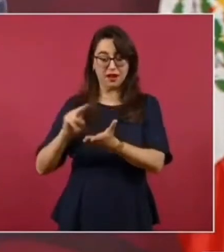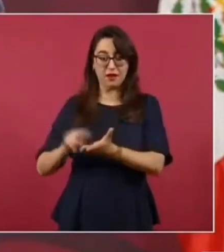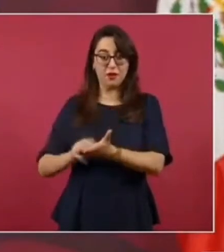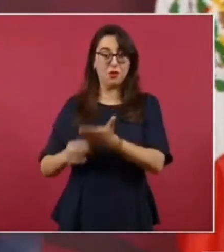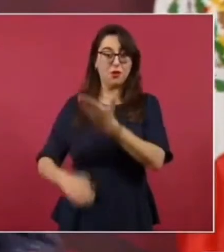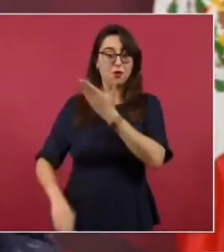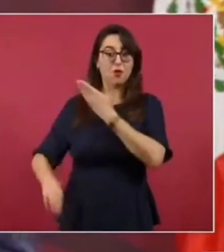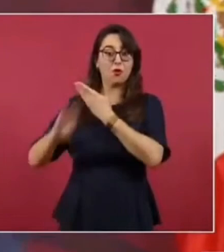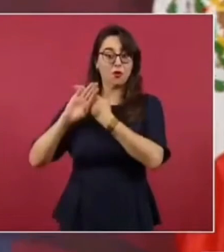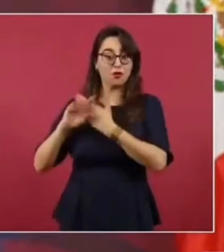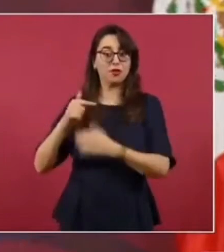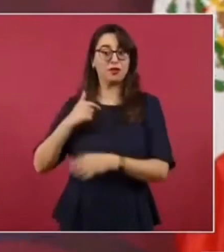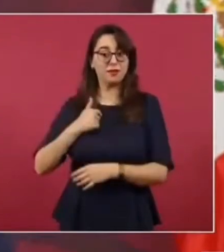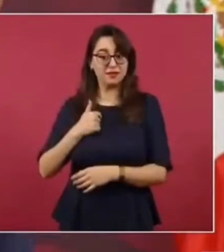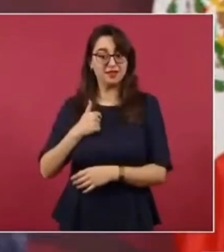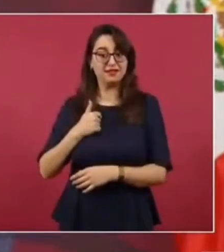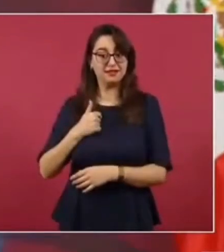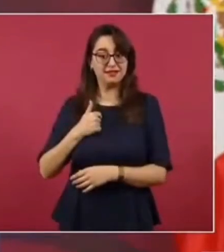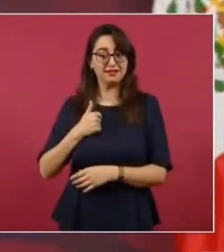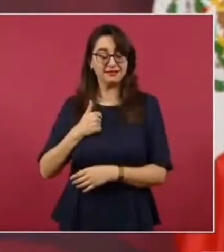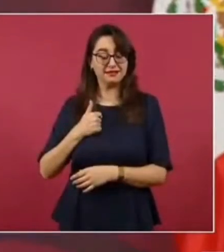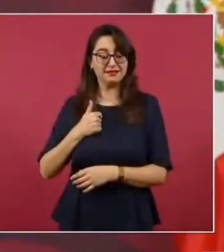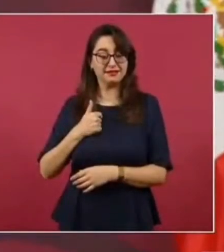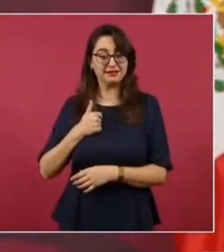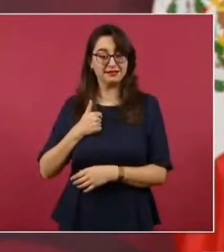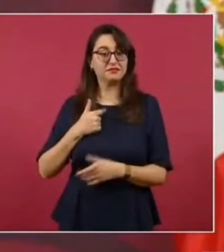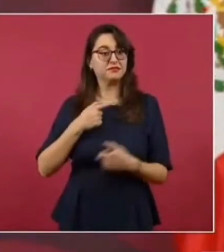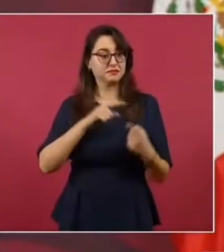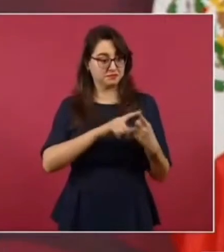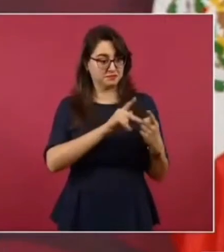No, los del PAN, todos.